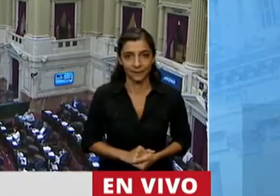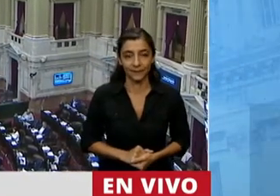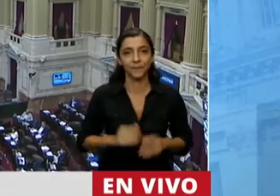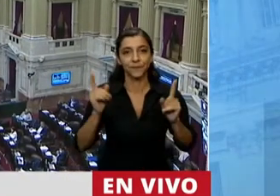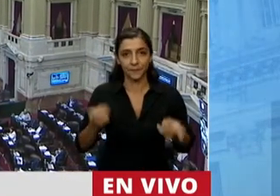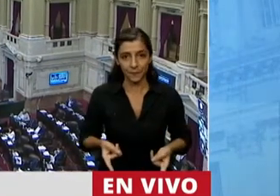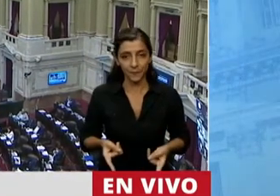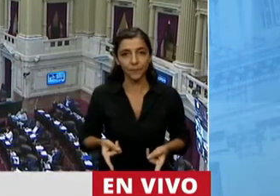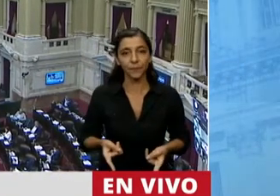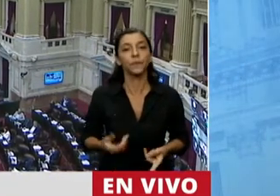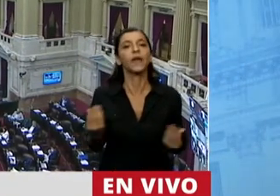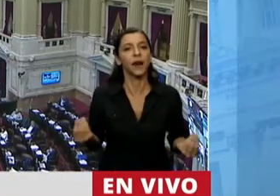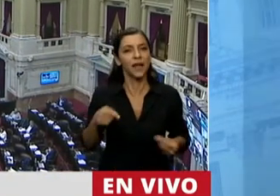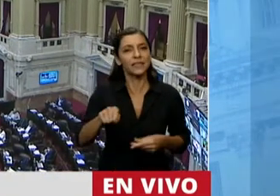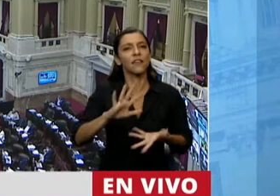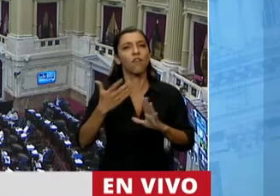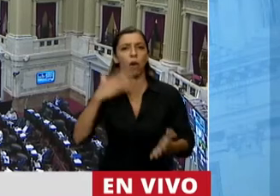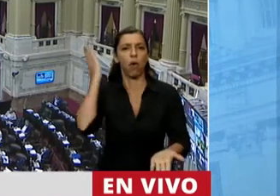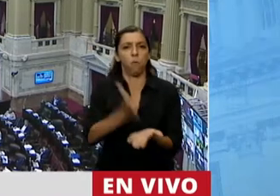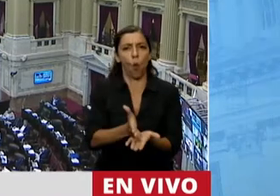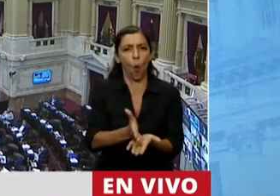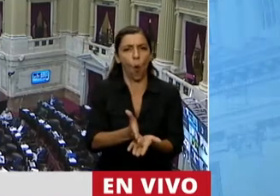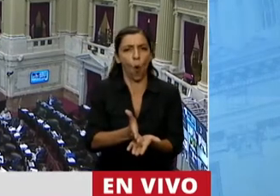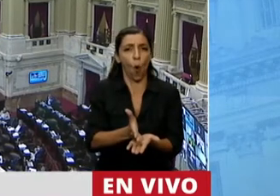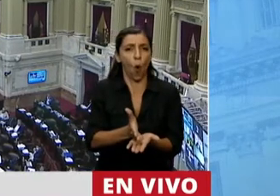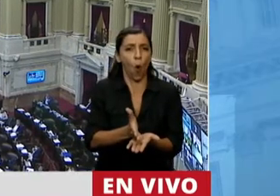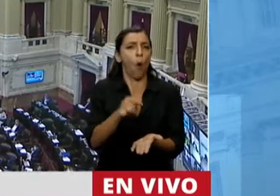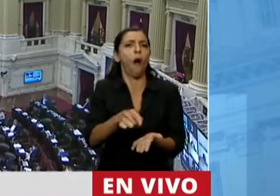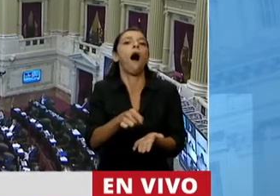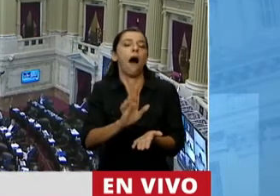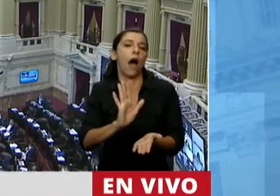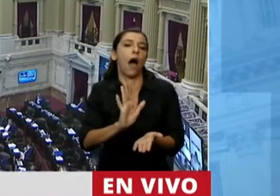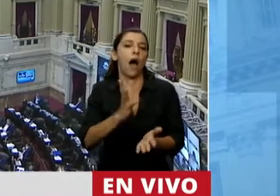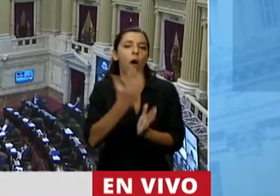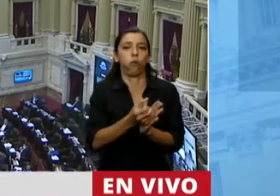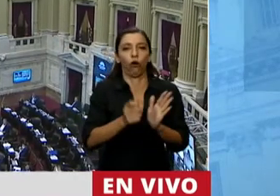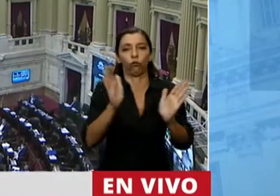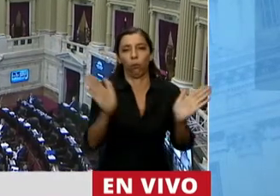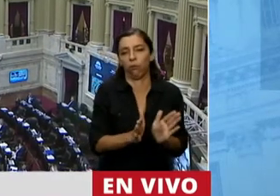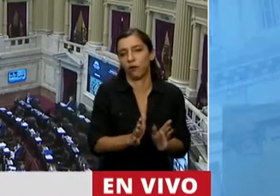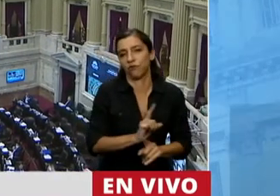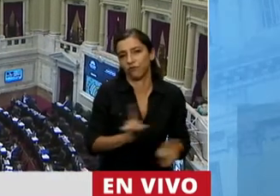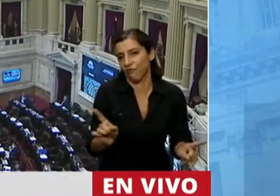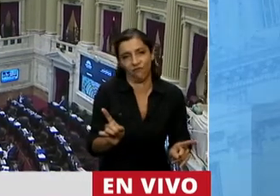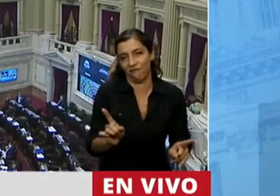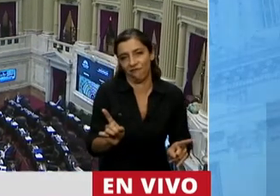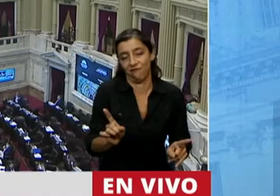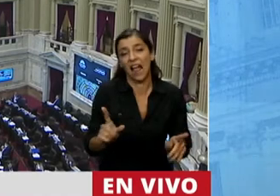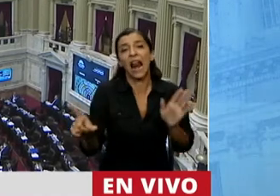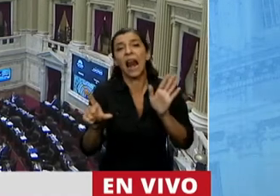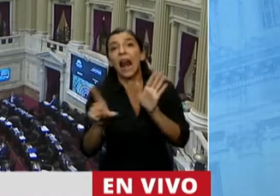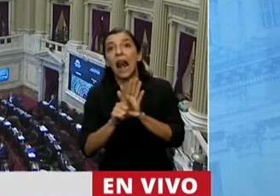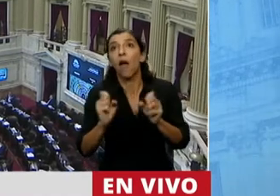Además, ni la penalización reduce los abortos, ni la legalización los va a